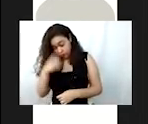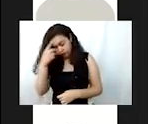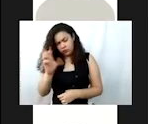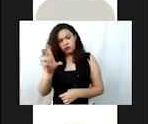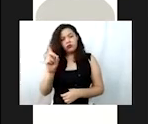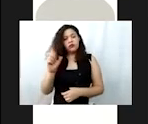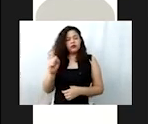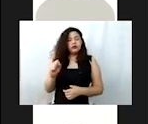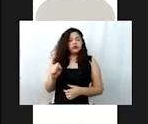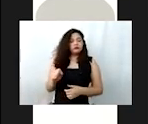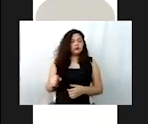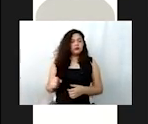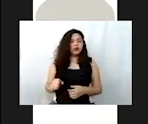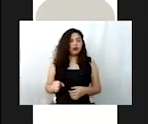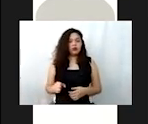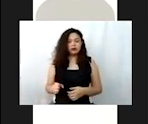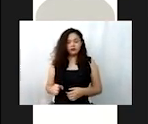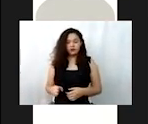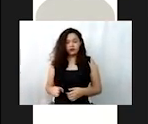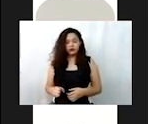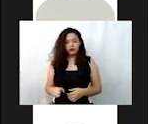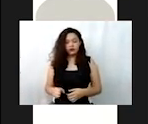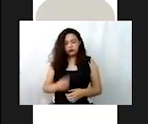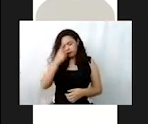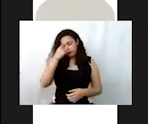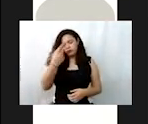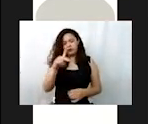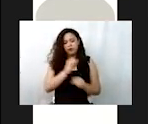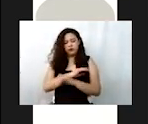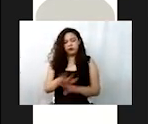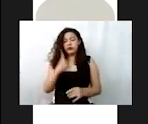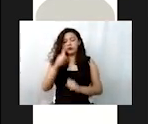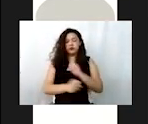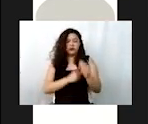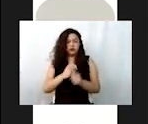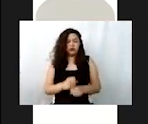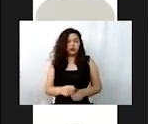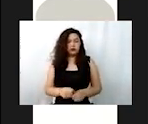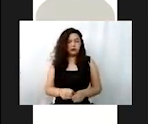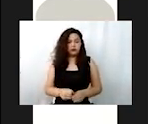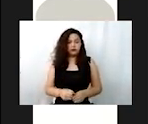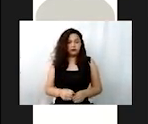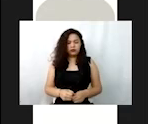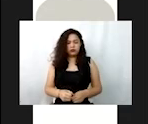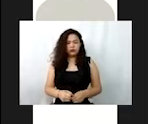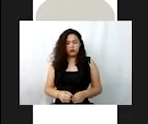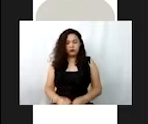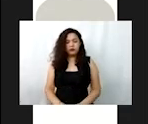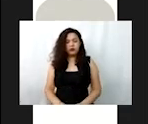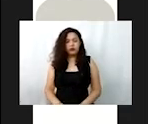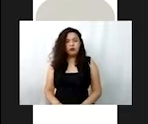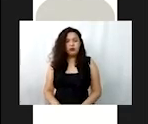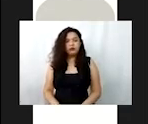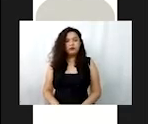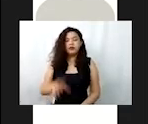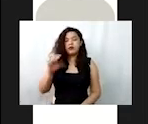ODS también, pues bueno, en sus informes anuales. En este caso, cómo contribuyen al